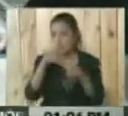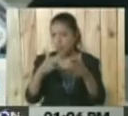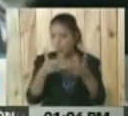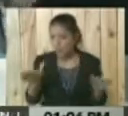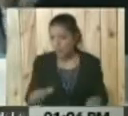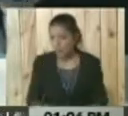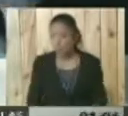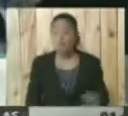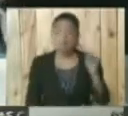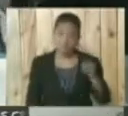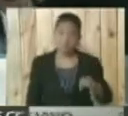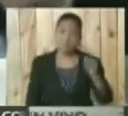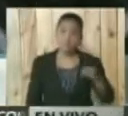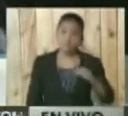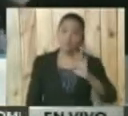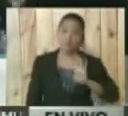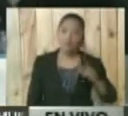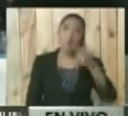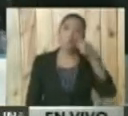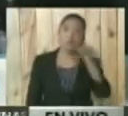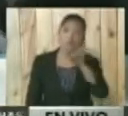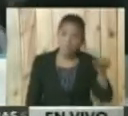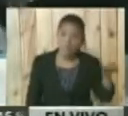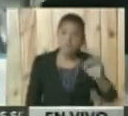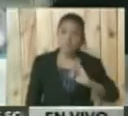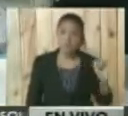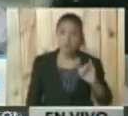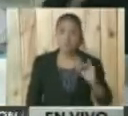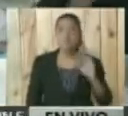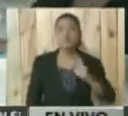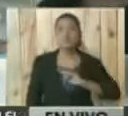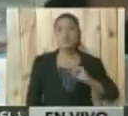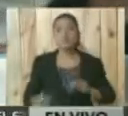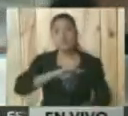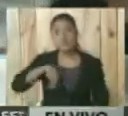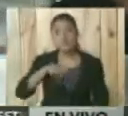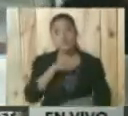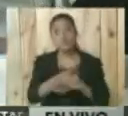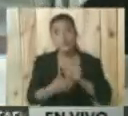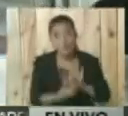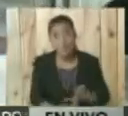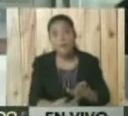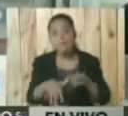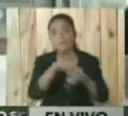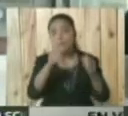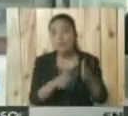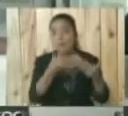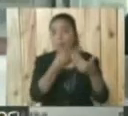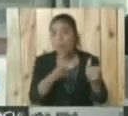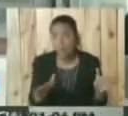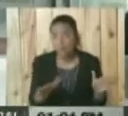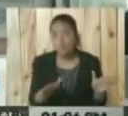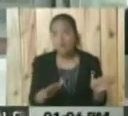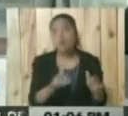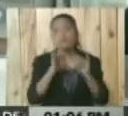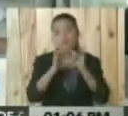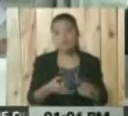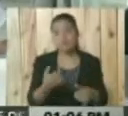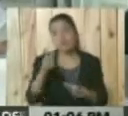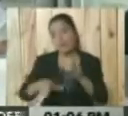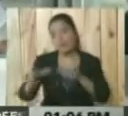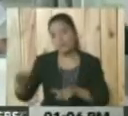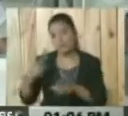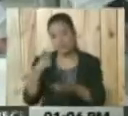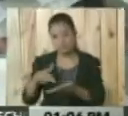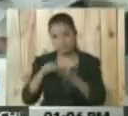logramos, en el transcurso de una semana, logramos introducir en el Ministerio Público 560 de esas 1.113 personas que